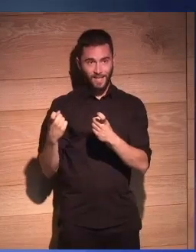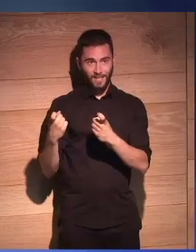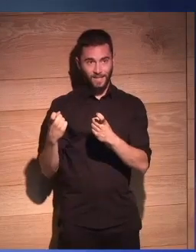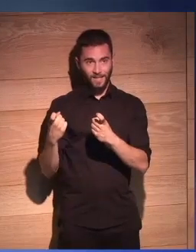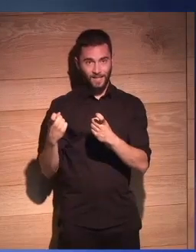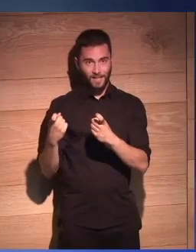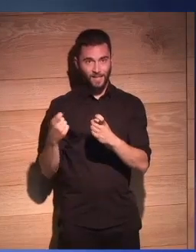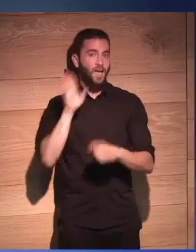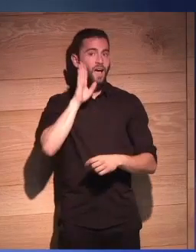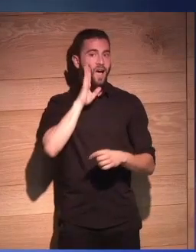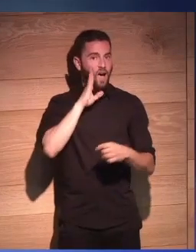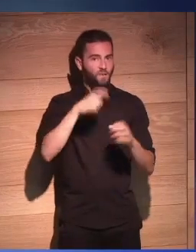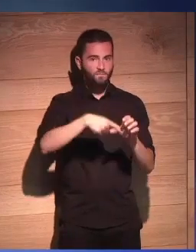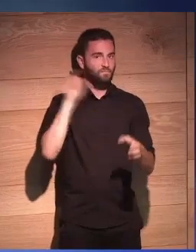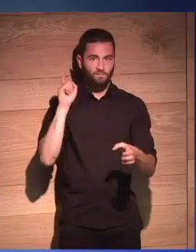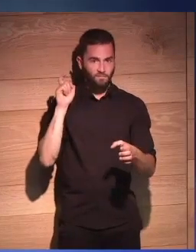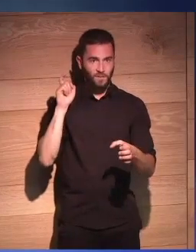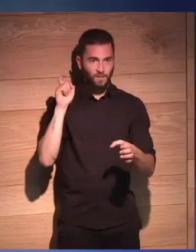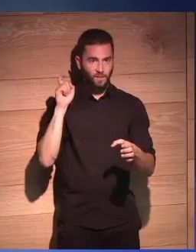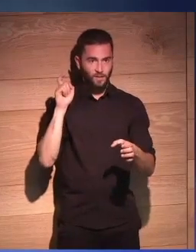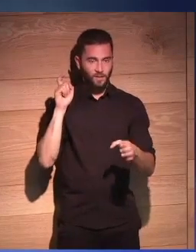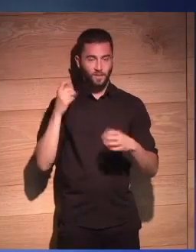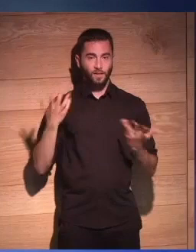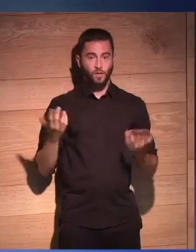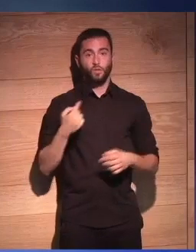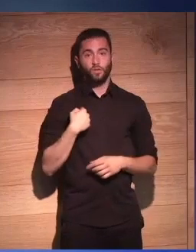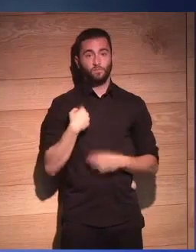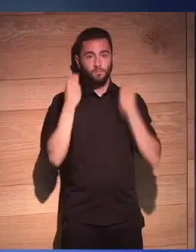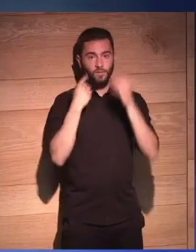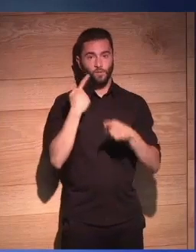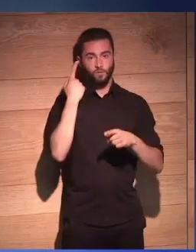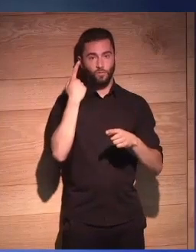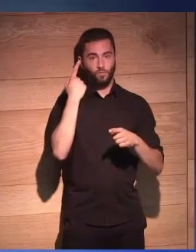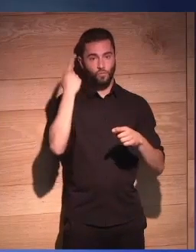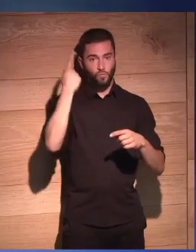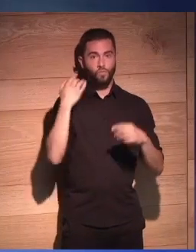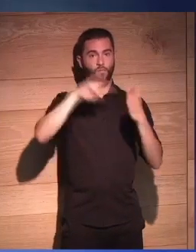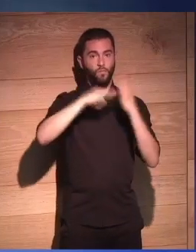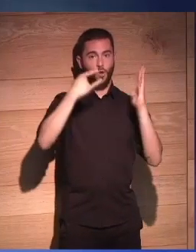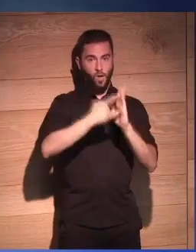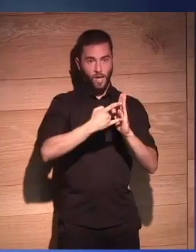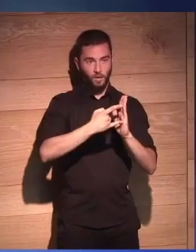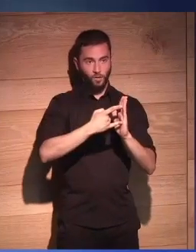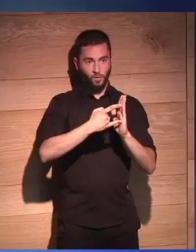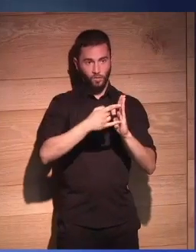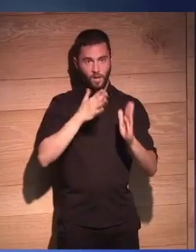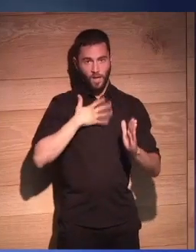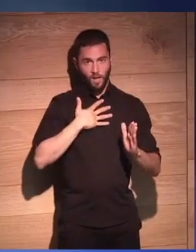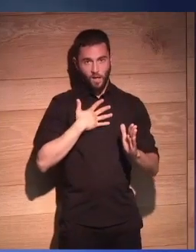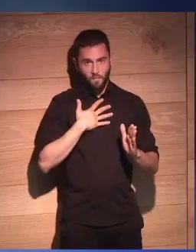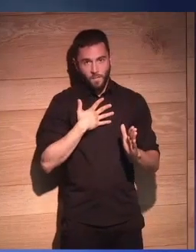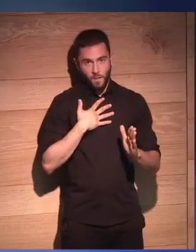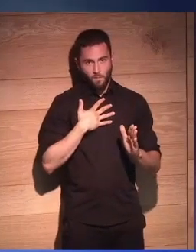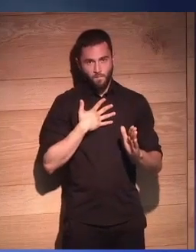estas burbujas de coetáneos, yo creo que uno de los proyectos que me inspiró mucho